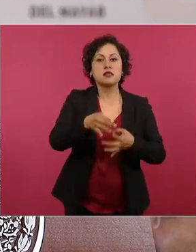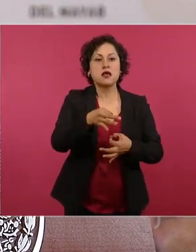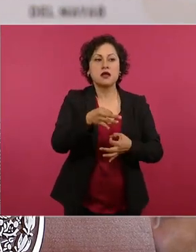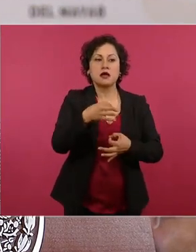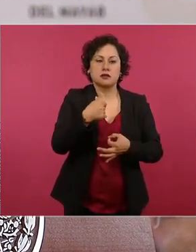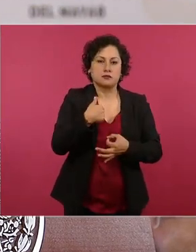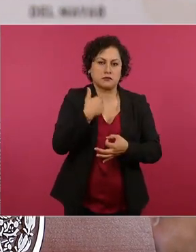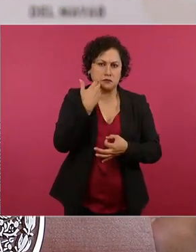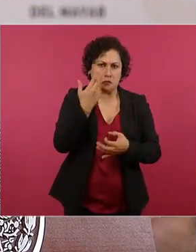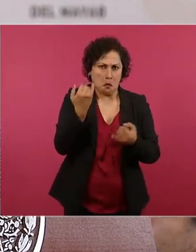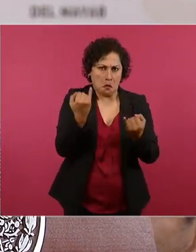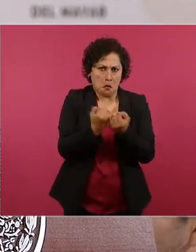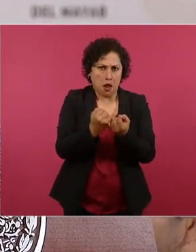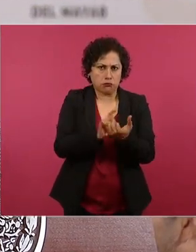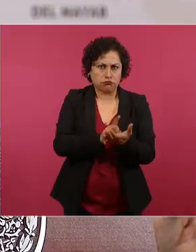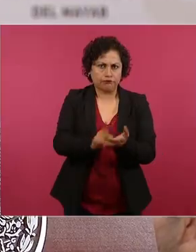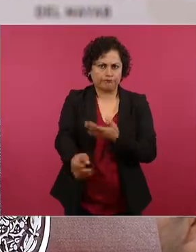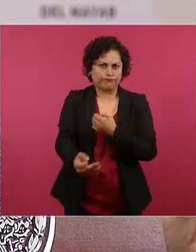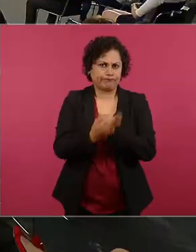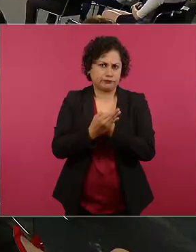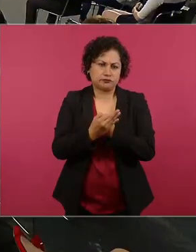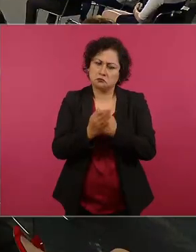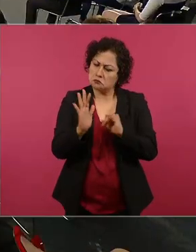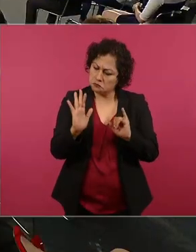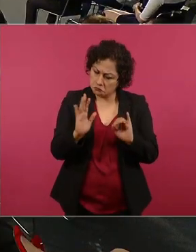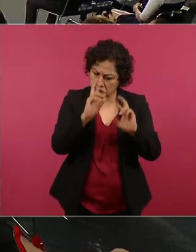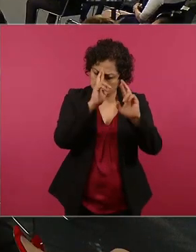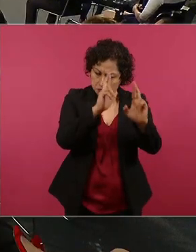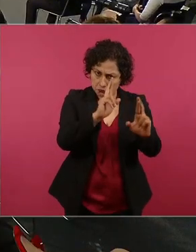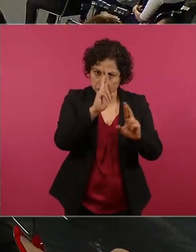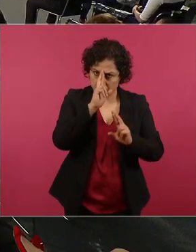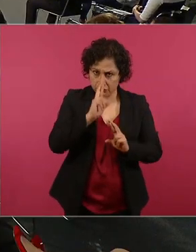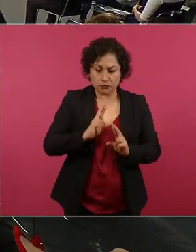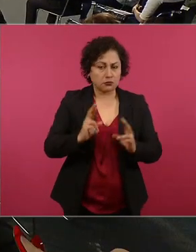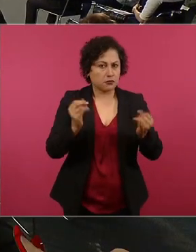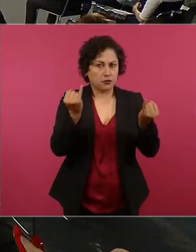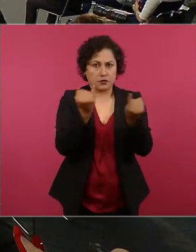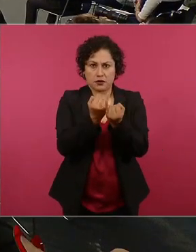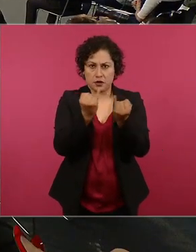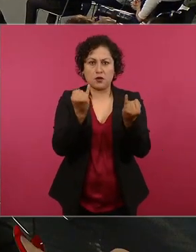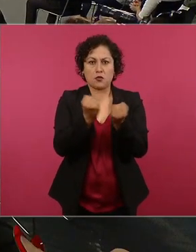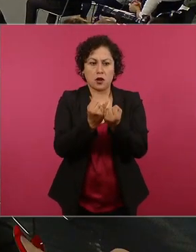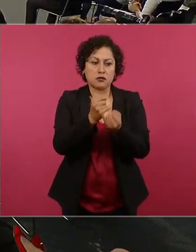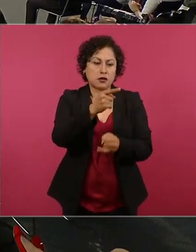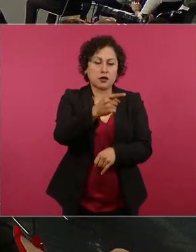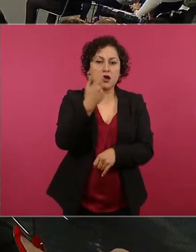con todo su derecho, no quieren ser como yo.